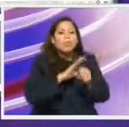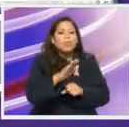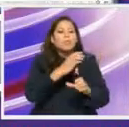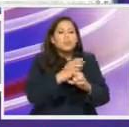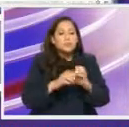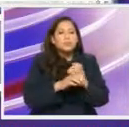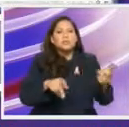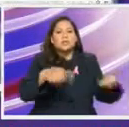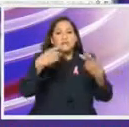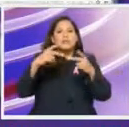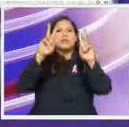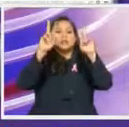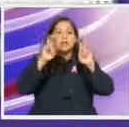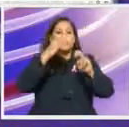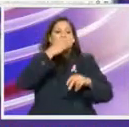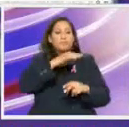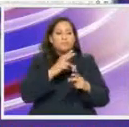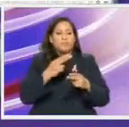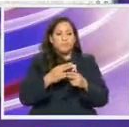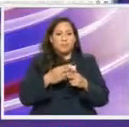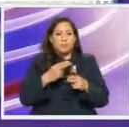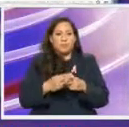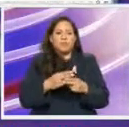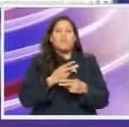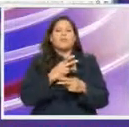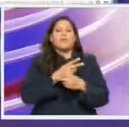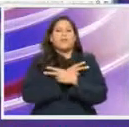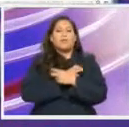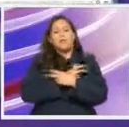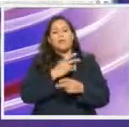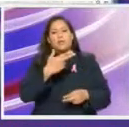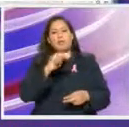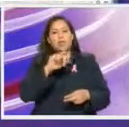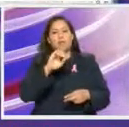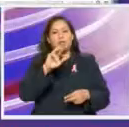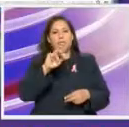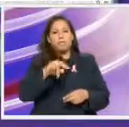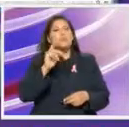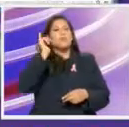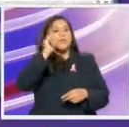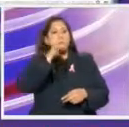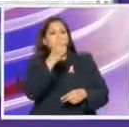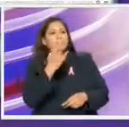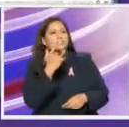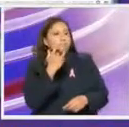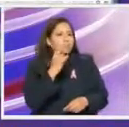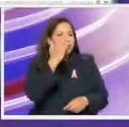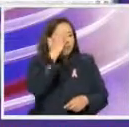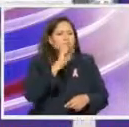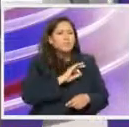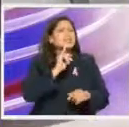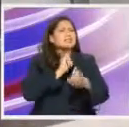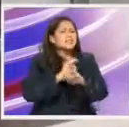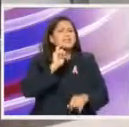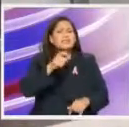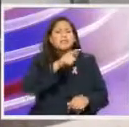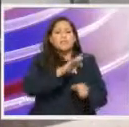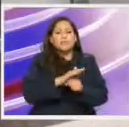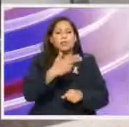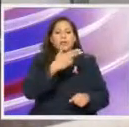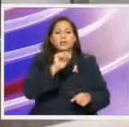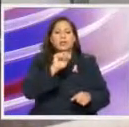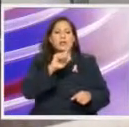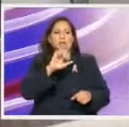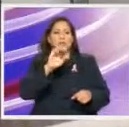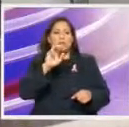con respecto a la celebración de Halloween. Así que me parece que es muy interesante. Ojalá que con estas recomendaciones podamos dar un vistazo. ¿Qué página es esta? Esta es el Halloween